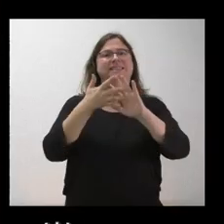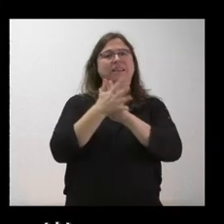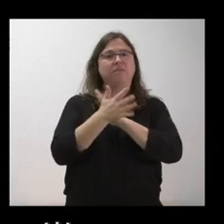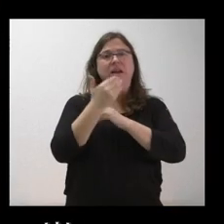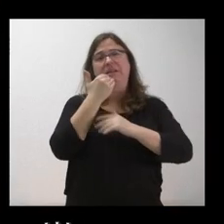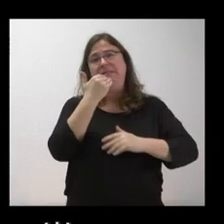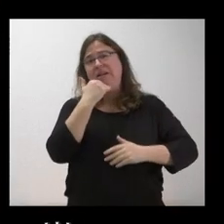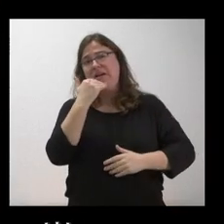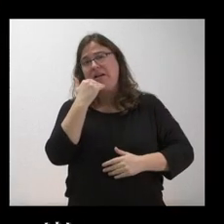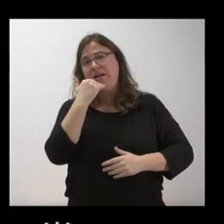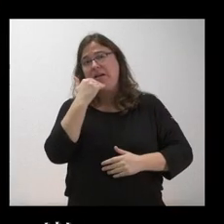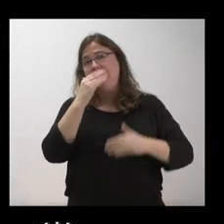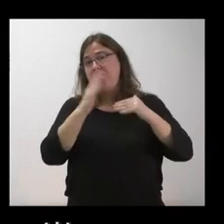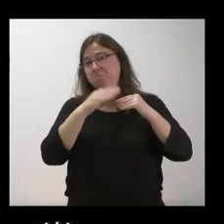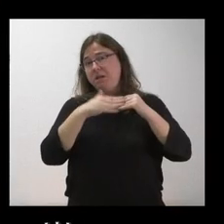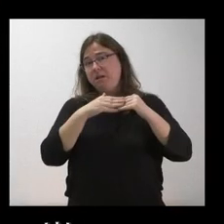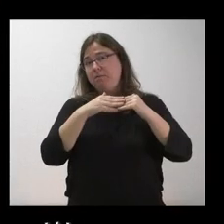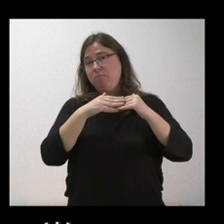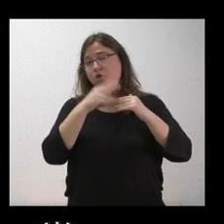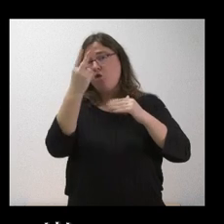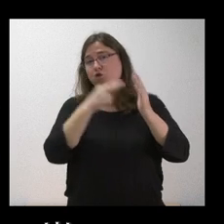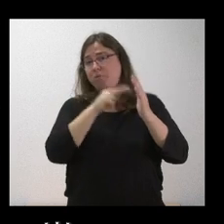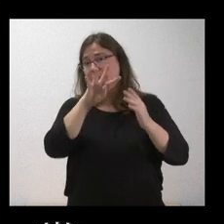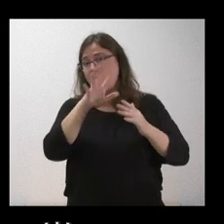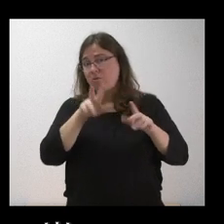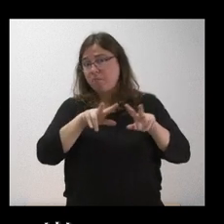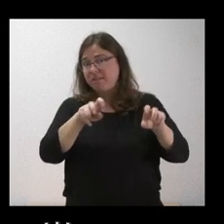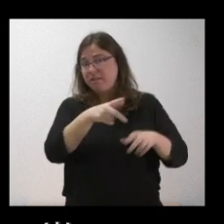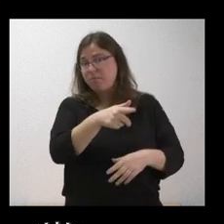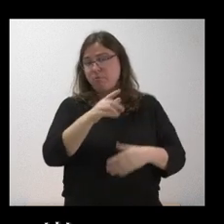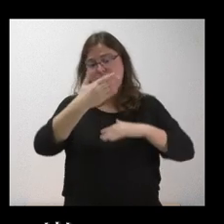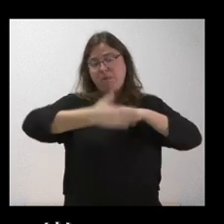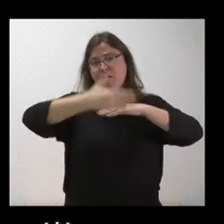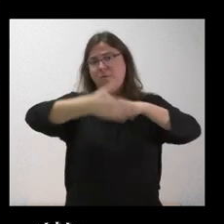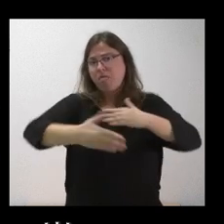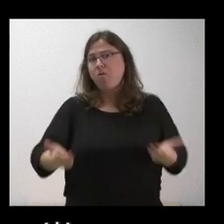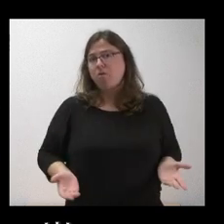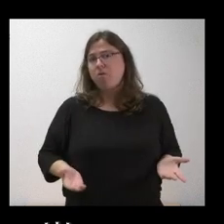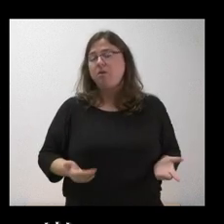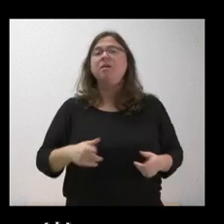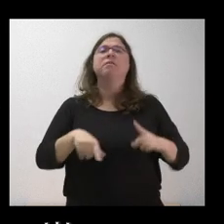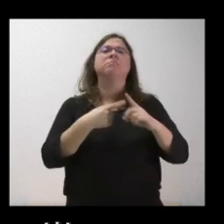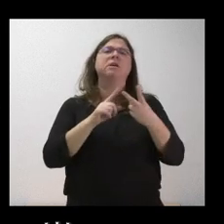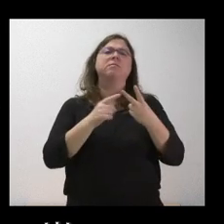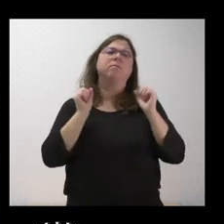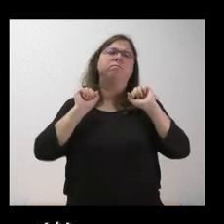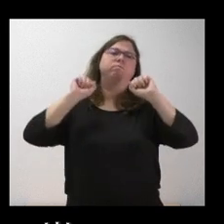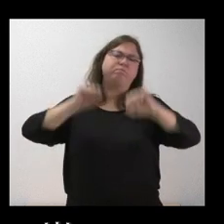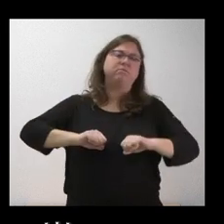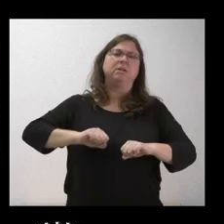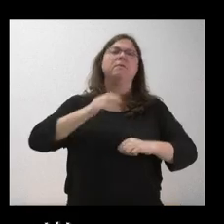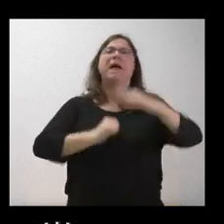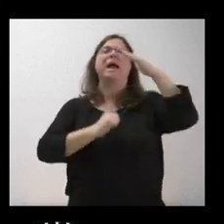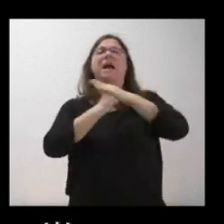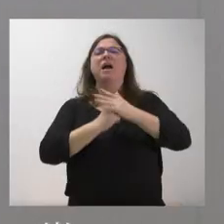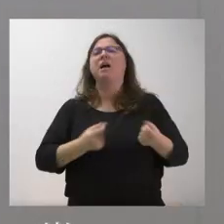para por lo menos principios de 2024 entiendo con estos plazos y por otra parte rechazan ya de pleno presentar techo de